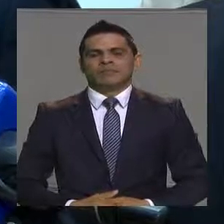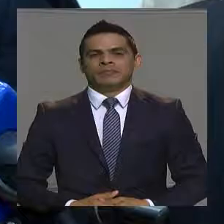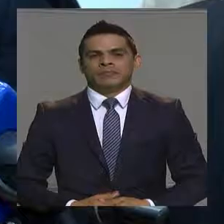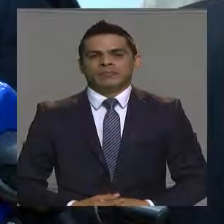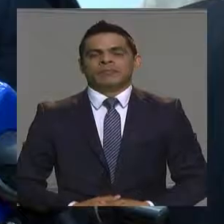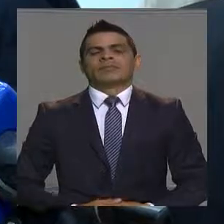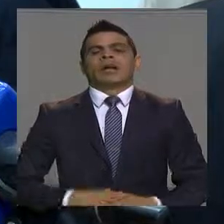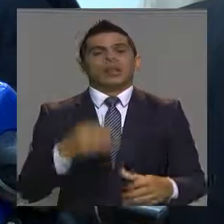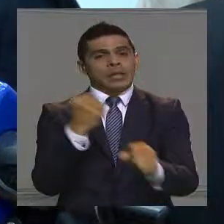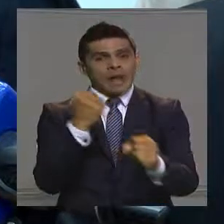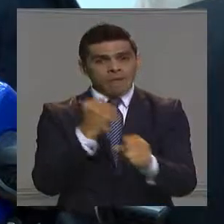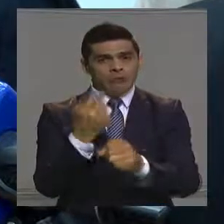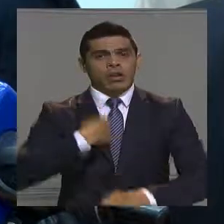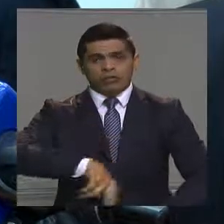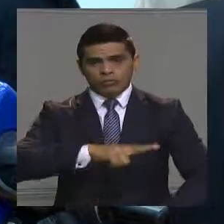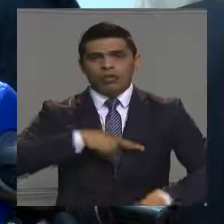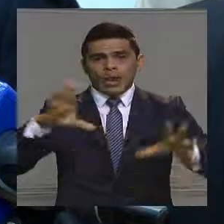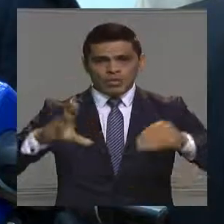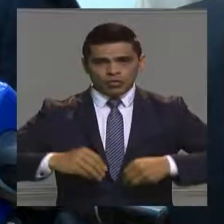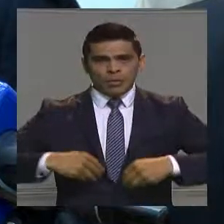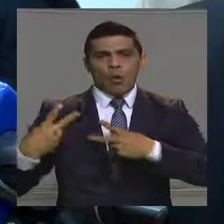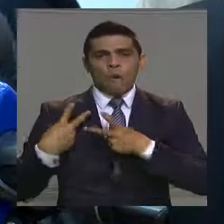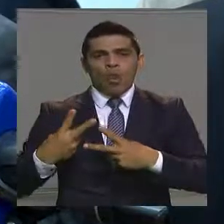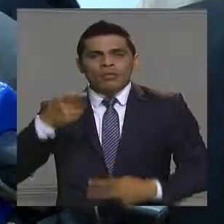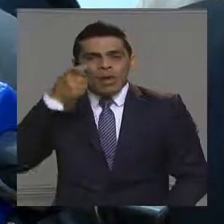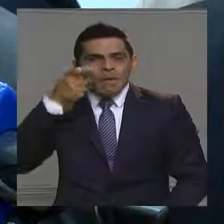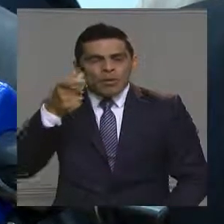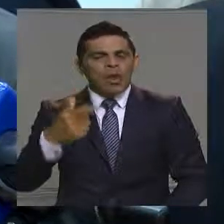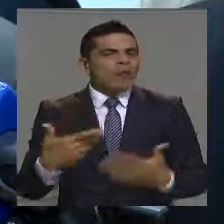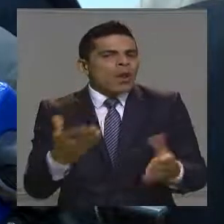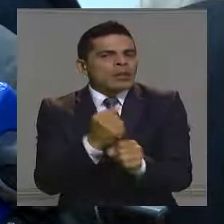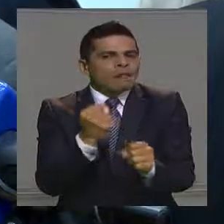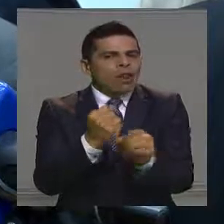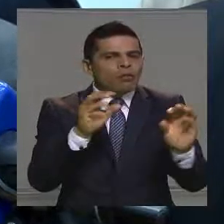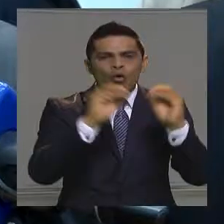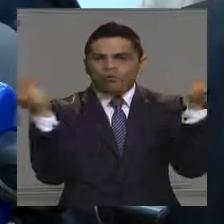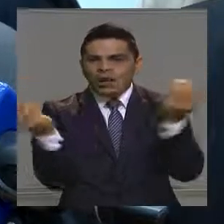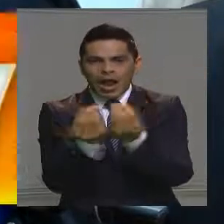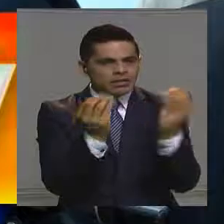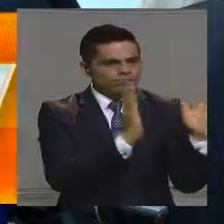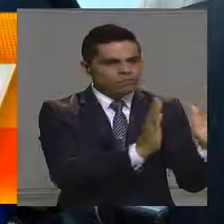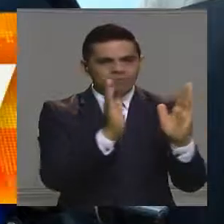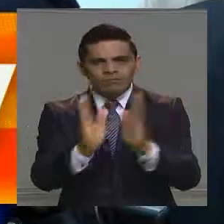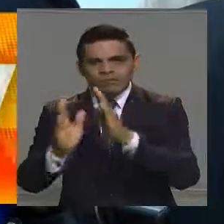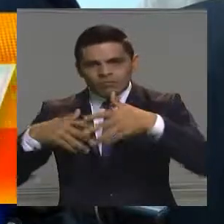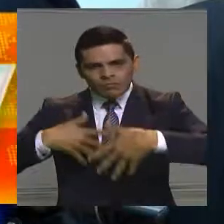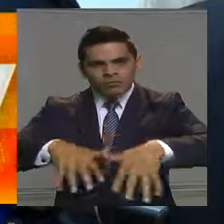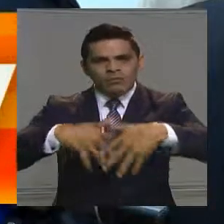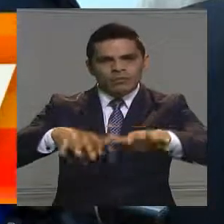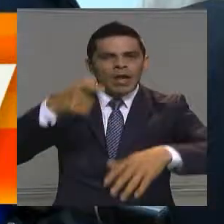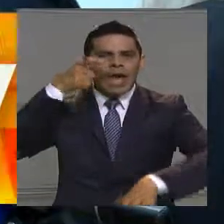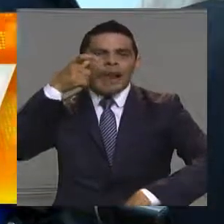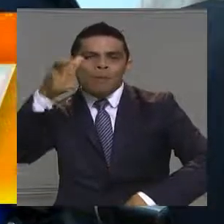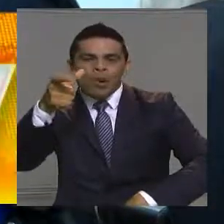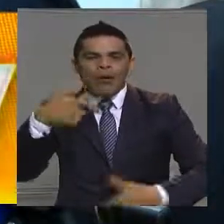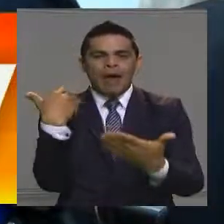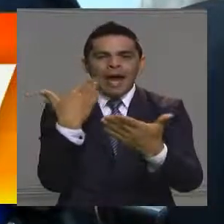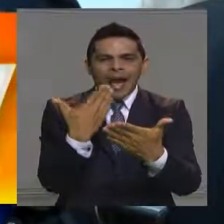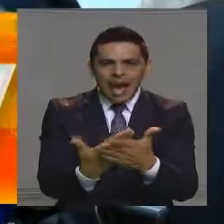La labor esencial que hoy asumimos desde Voluntad Popular es organizar y movilizar al pueblo hasta